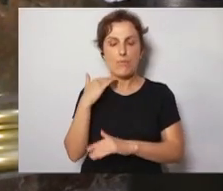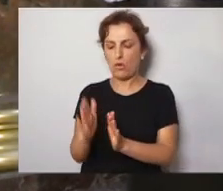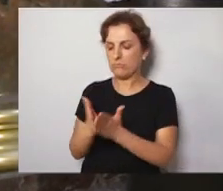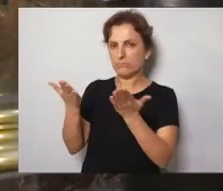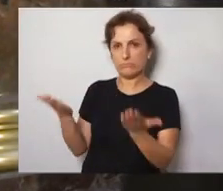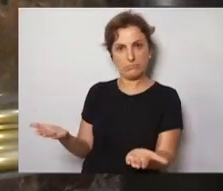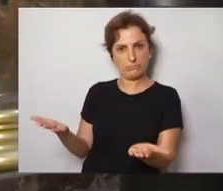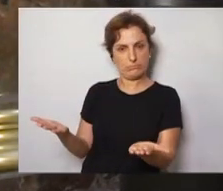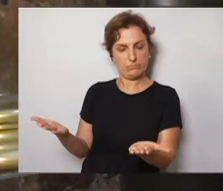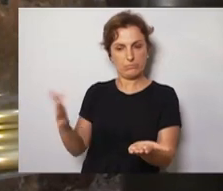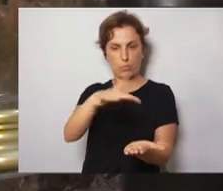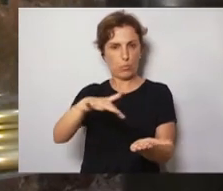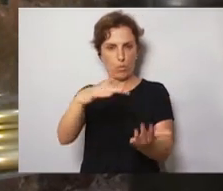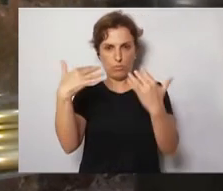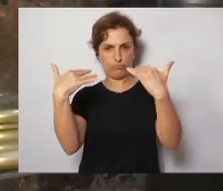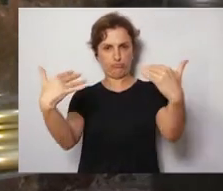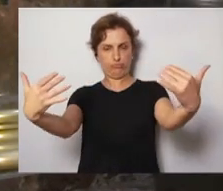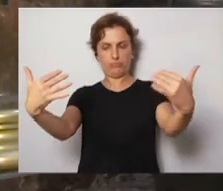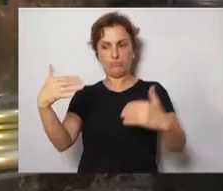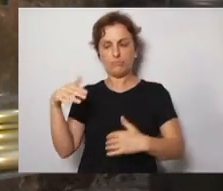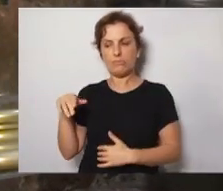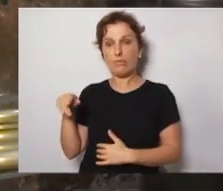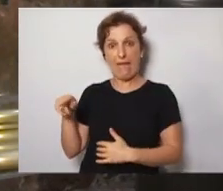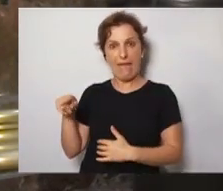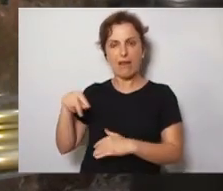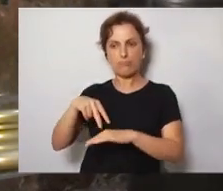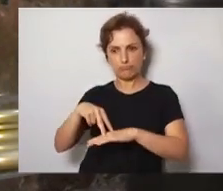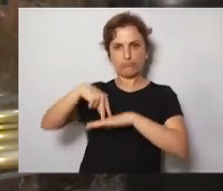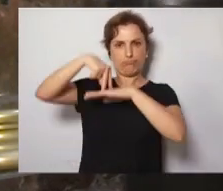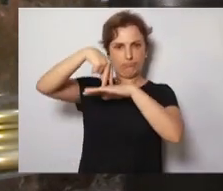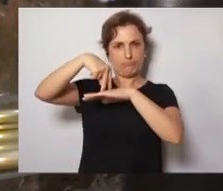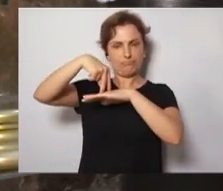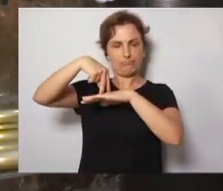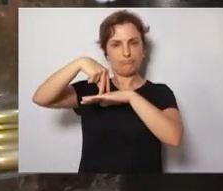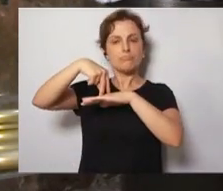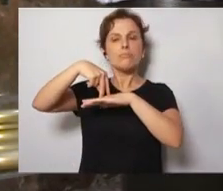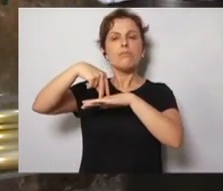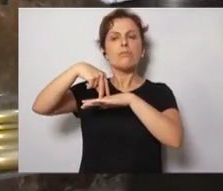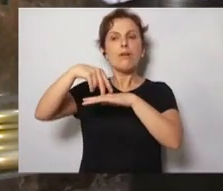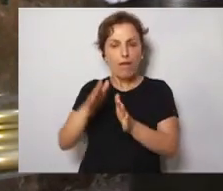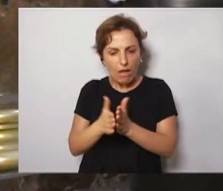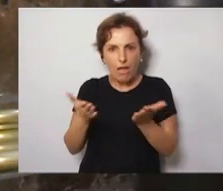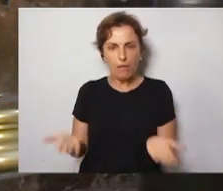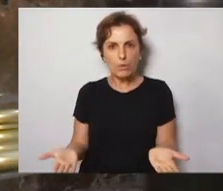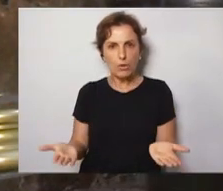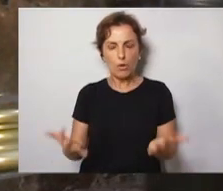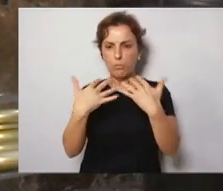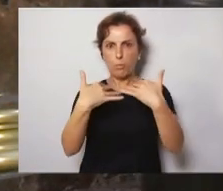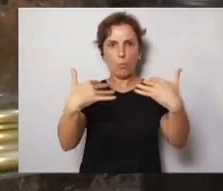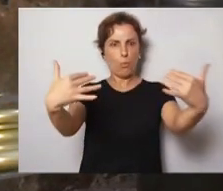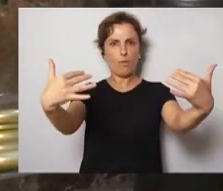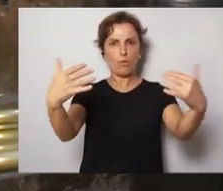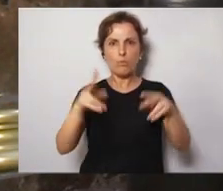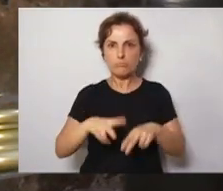pueblo porque estaba más alto que todos y cuando lo abrió todo el pueblo se puso